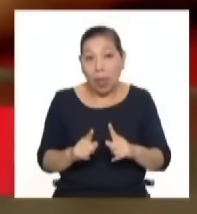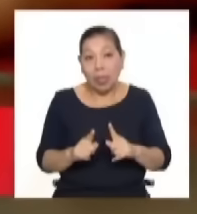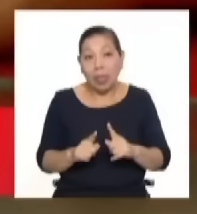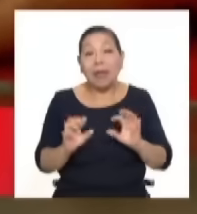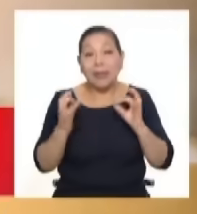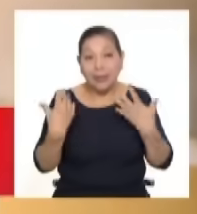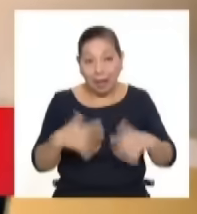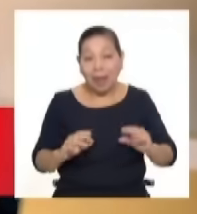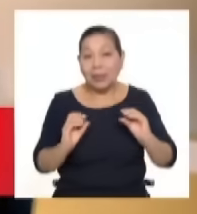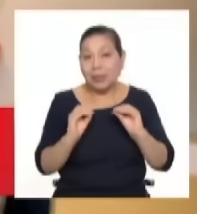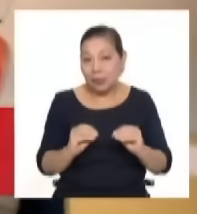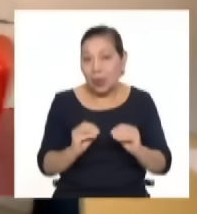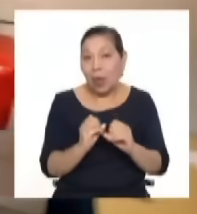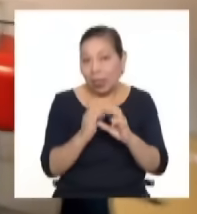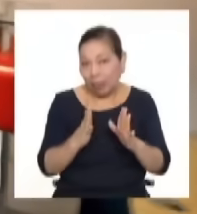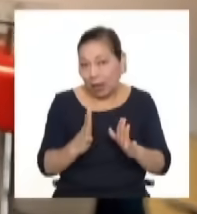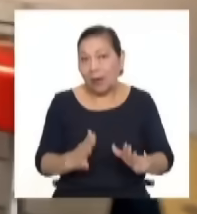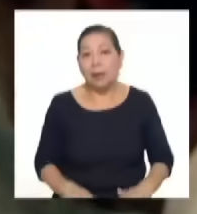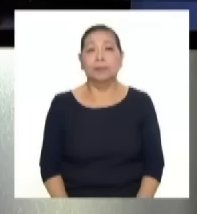en vigor.